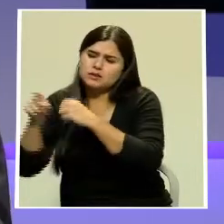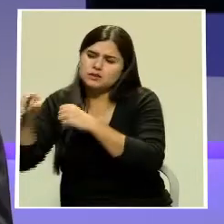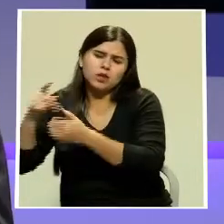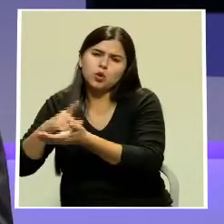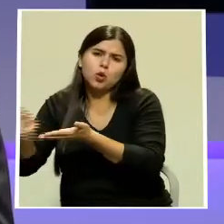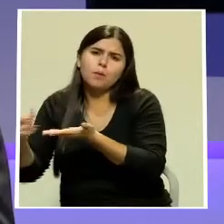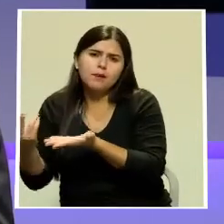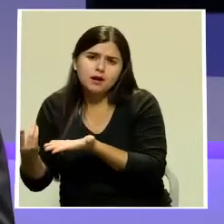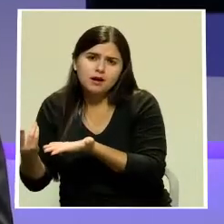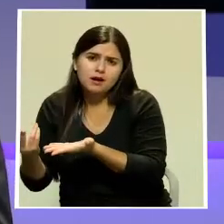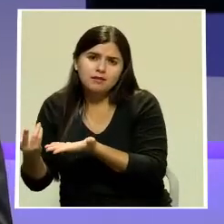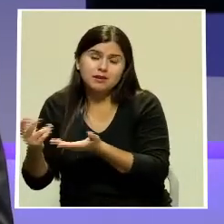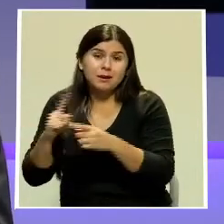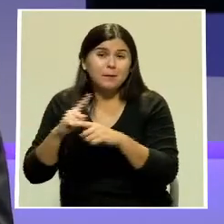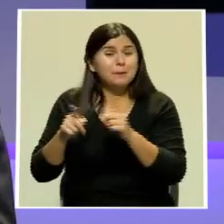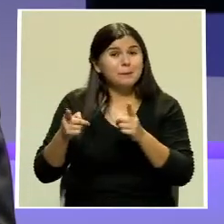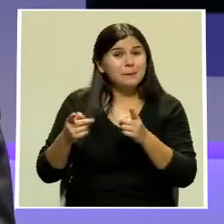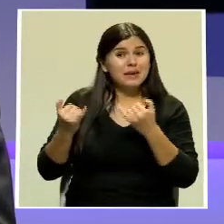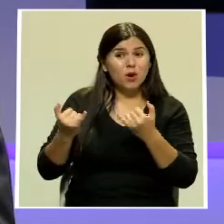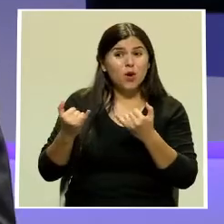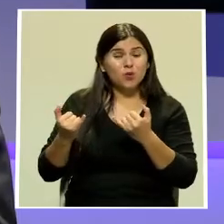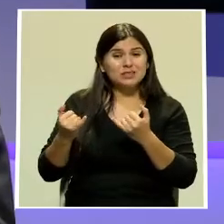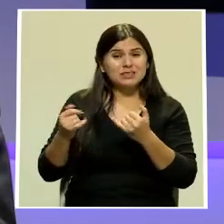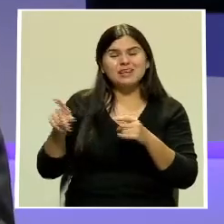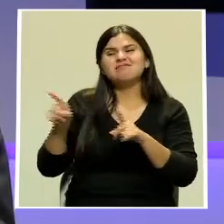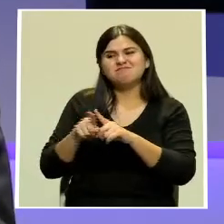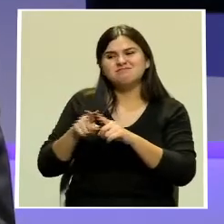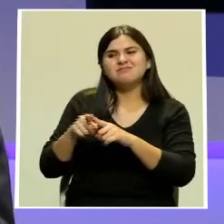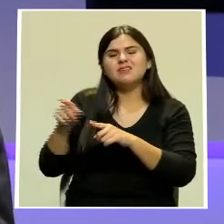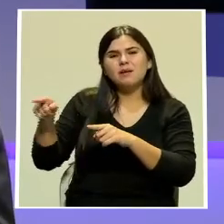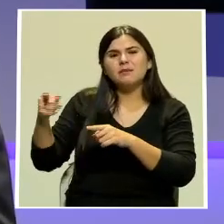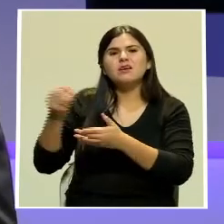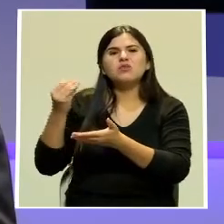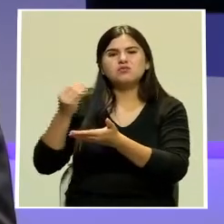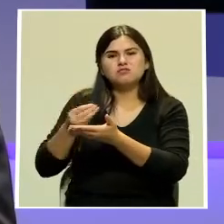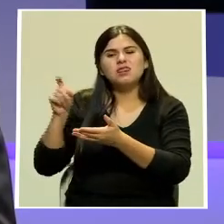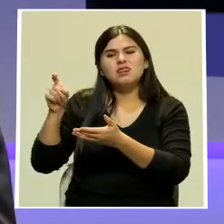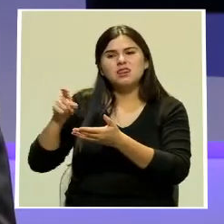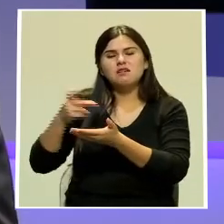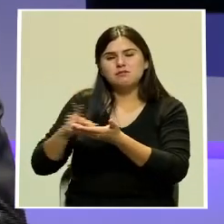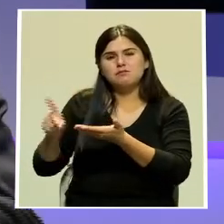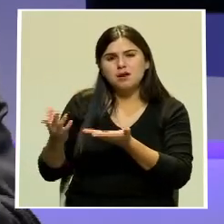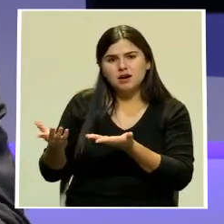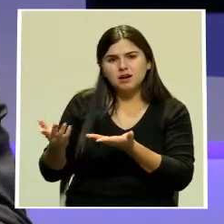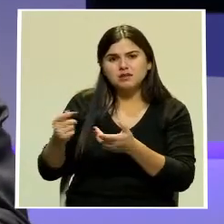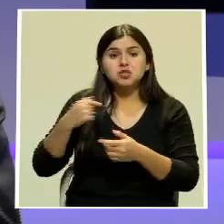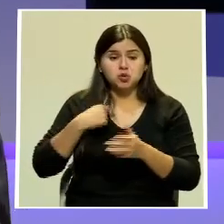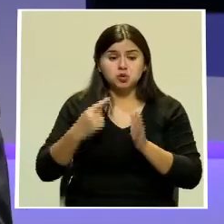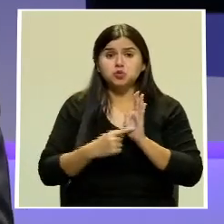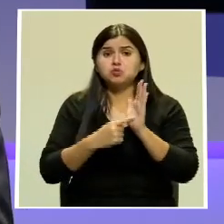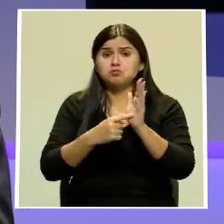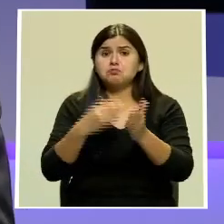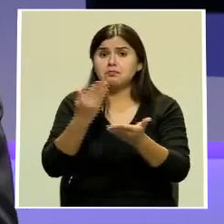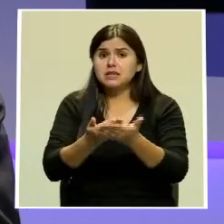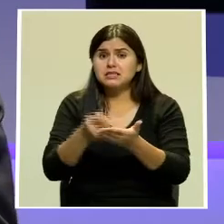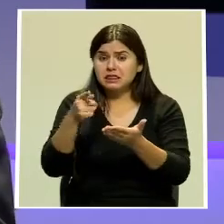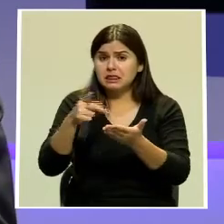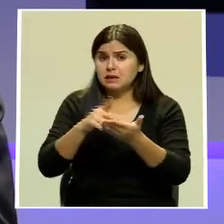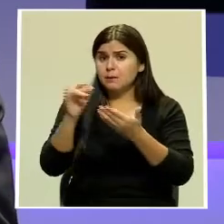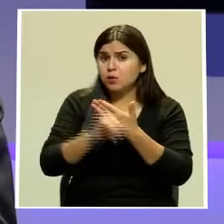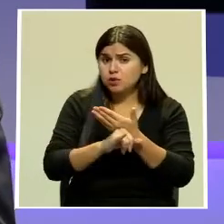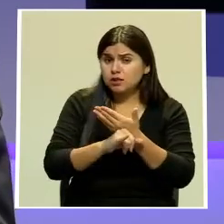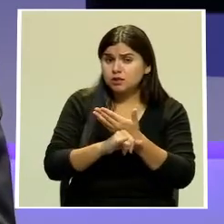incluirlo entre la tarifa, se le está cobrando indirectamente. Ese proyecto resuelve eso, es una iniciativa que yo presenté, hay otros proyectos también en esa dirección, creo